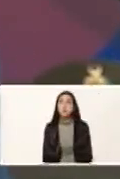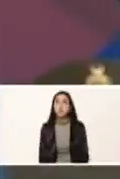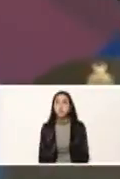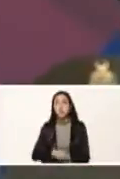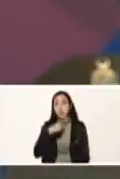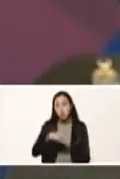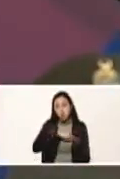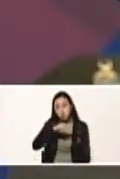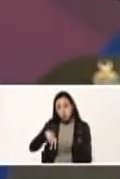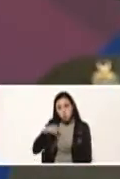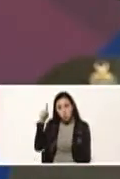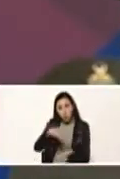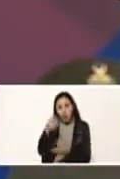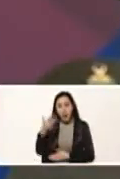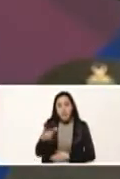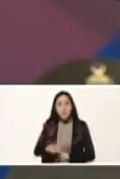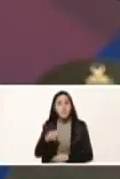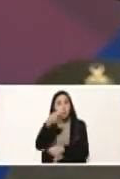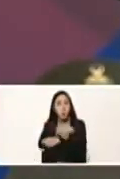tan significativo